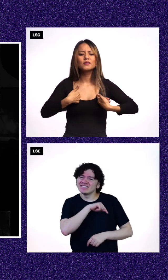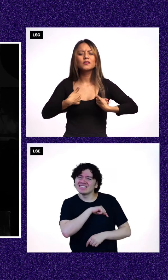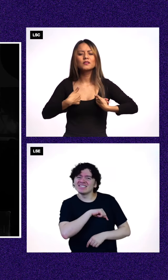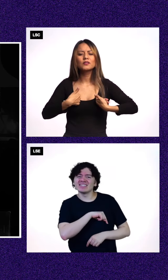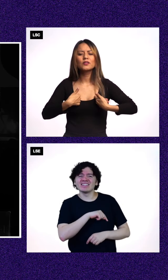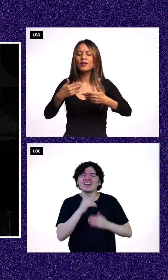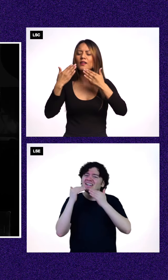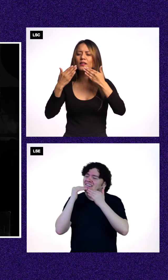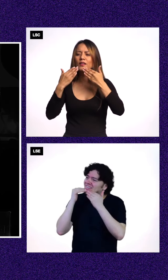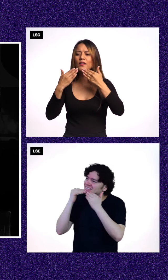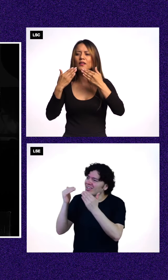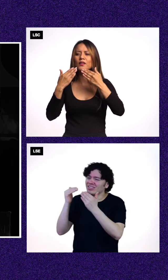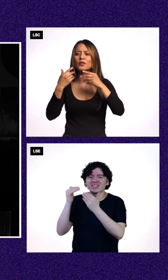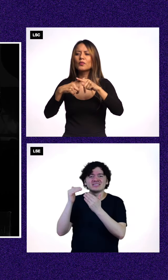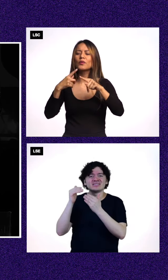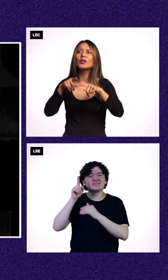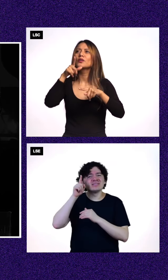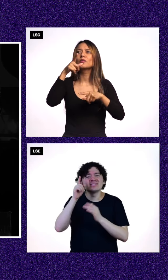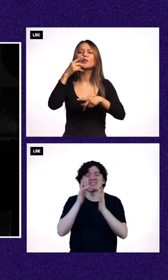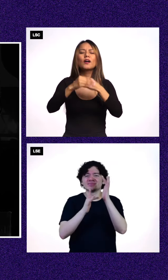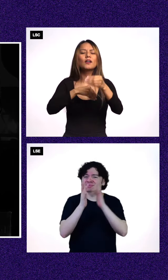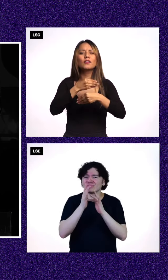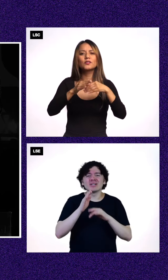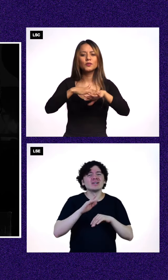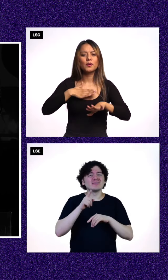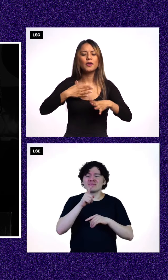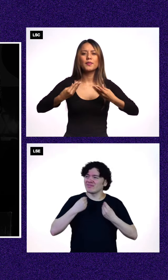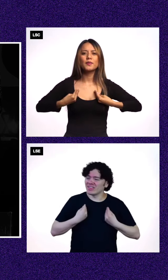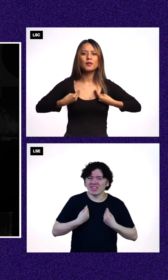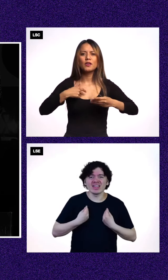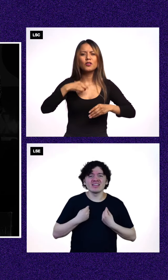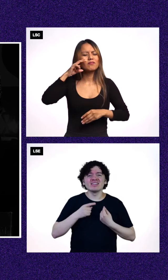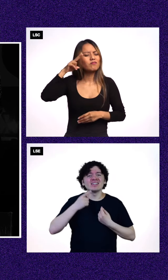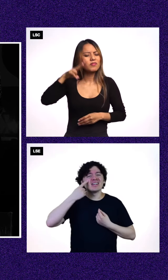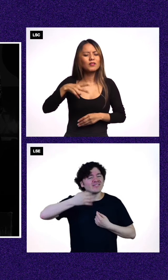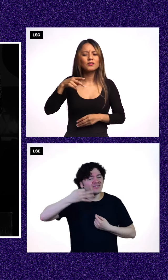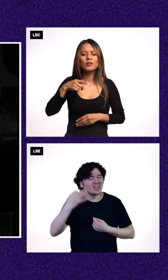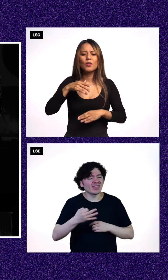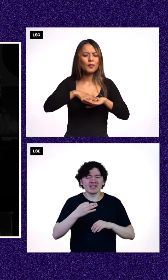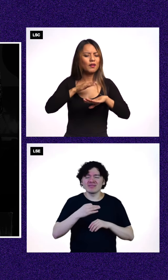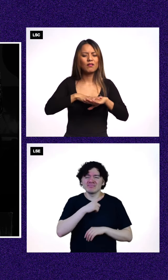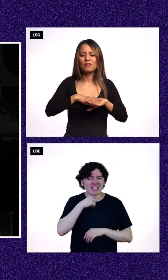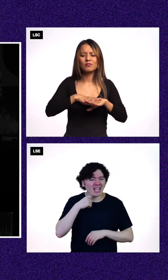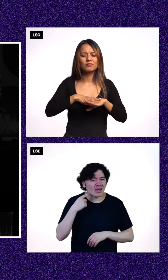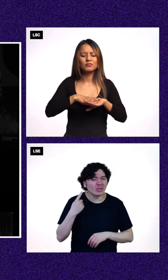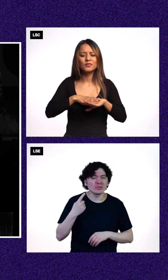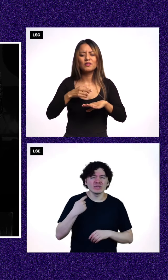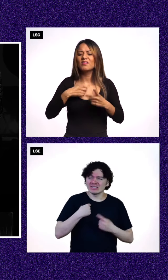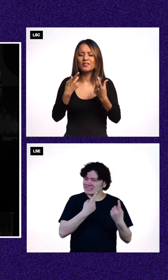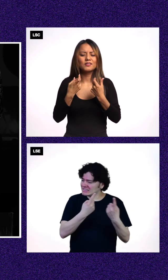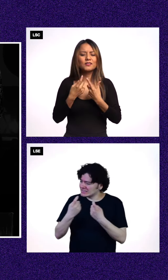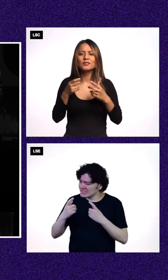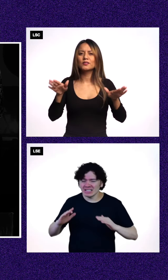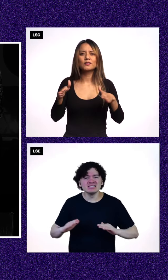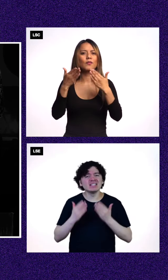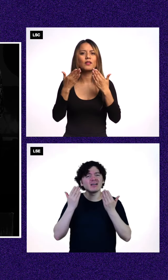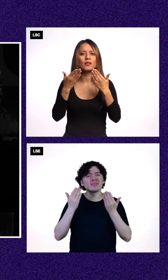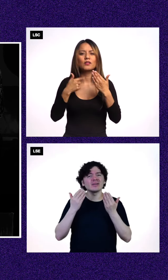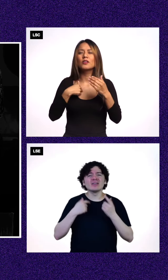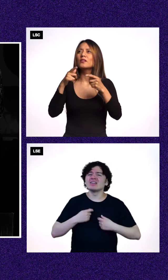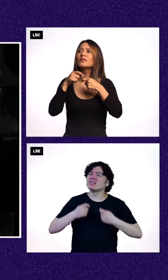lo que has hecho posible para mí. Reconozco que soy un pecador y que necesito salvación. Te